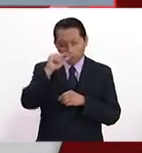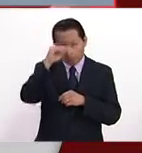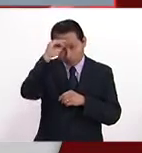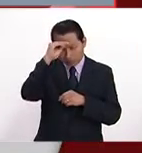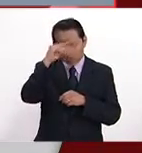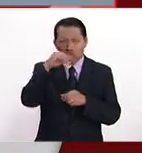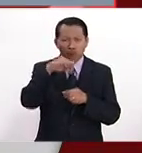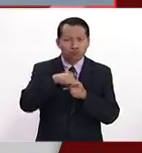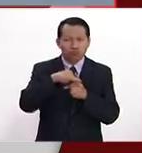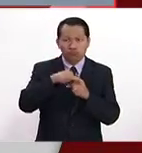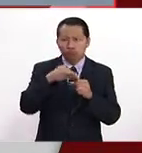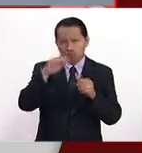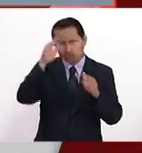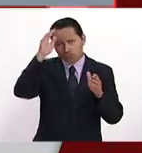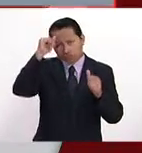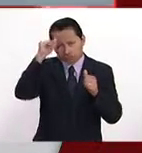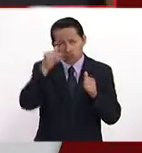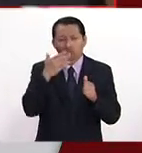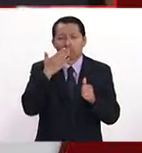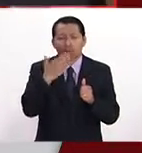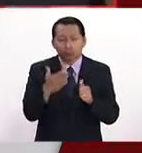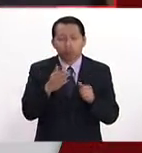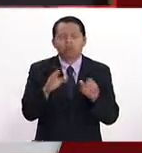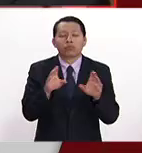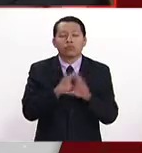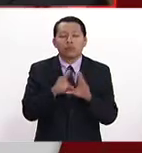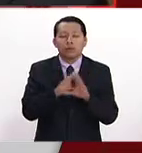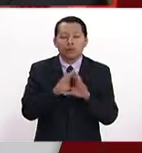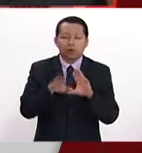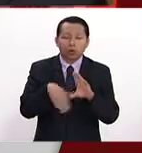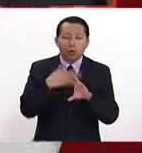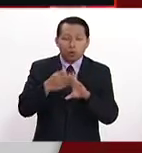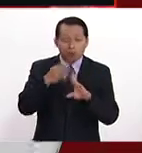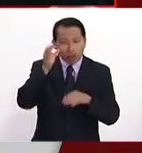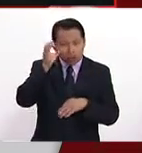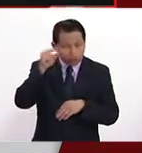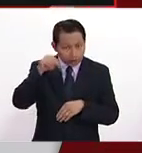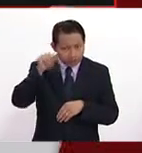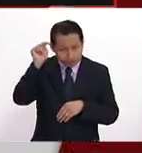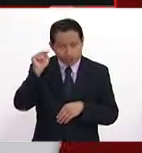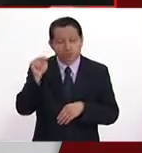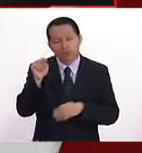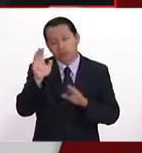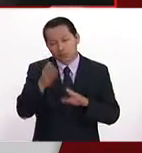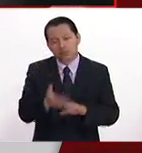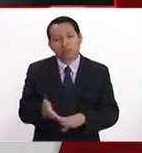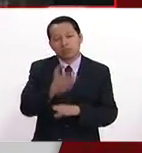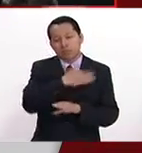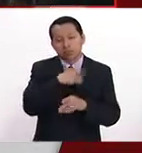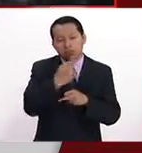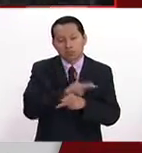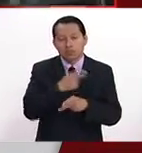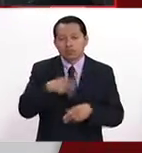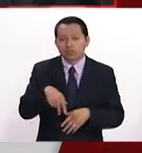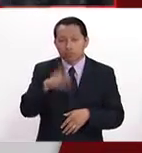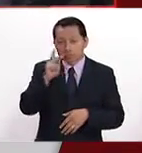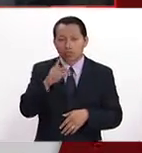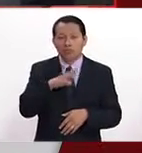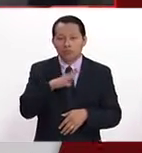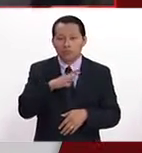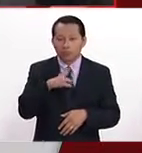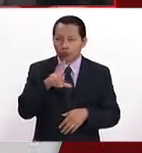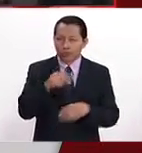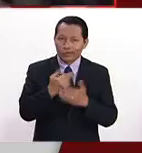consenso amplio en las medidas contra Corea del Norte, que bueno, ya se había dado antes, sin embargo, pues no